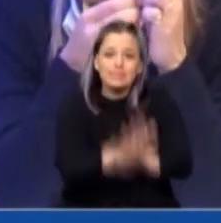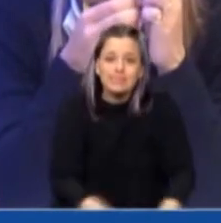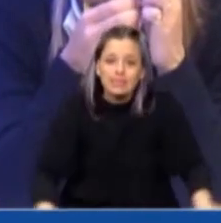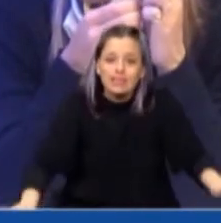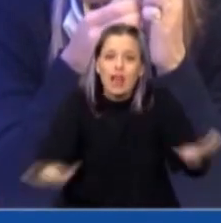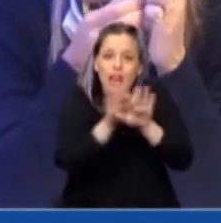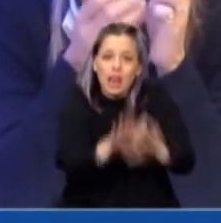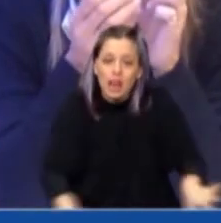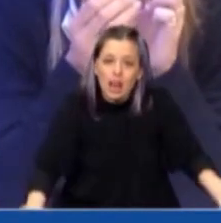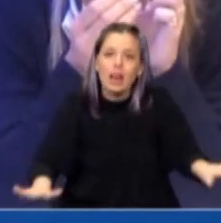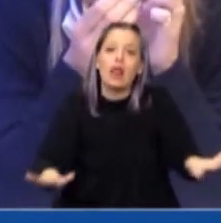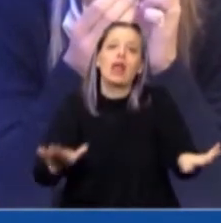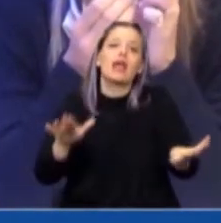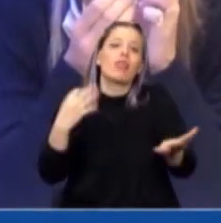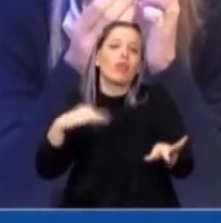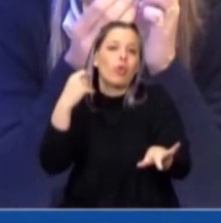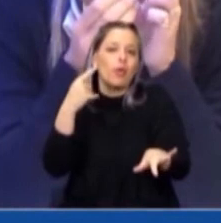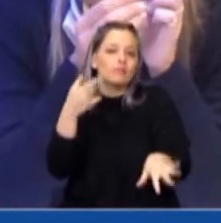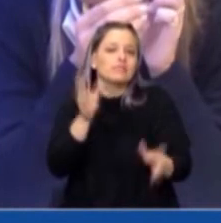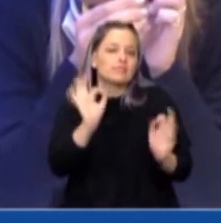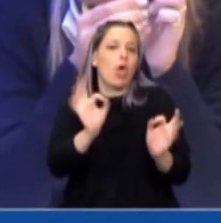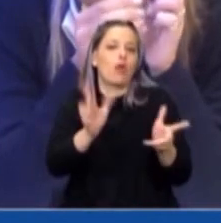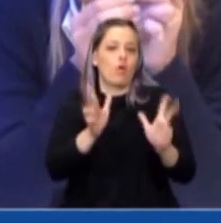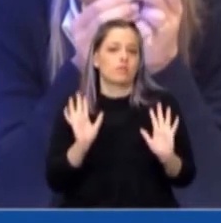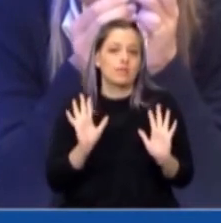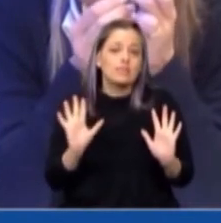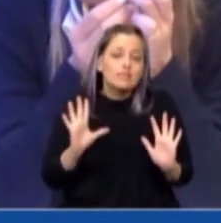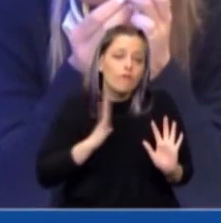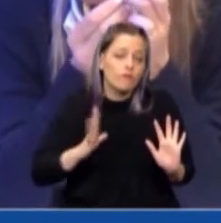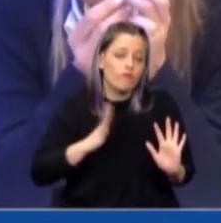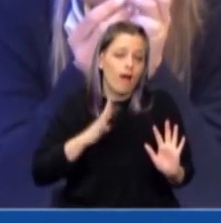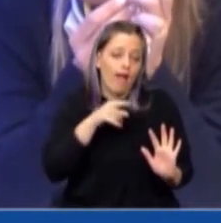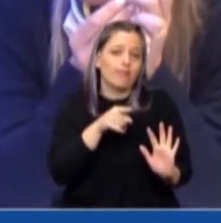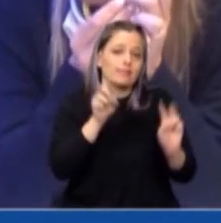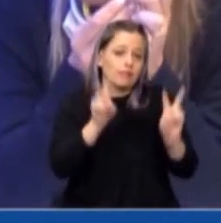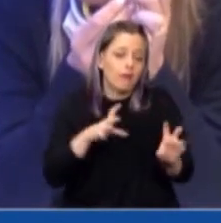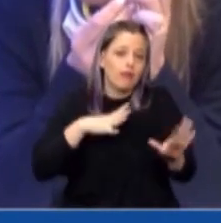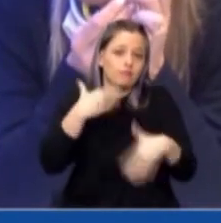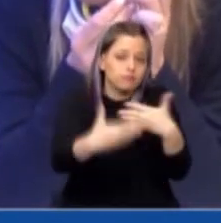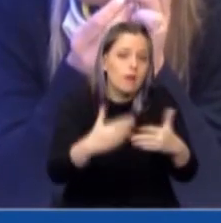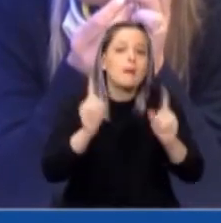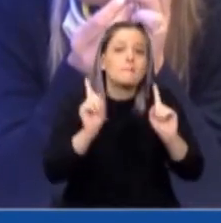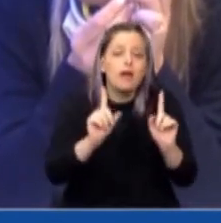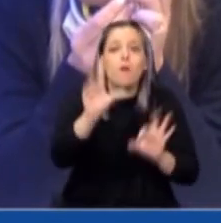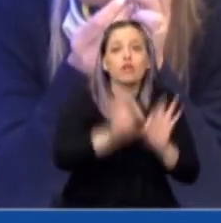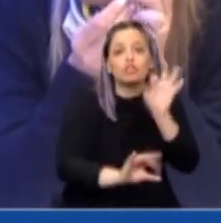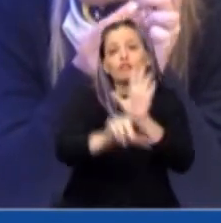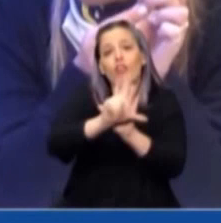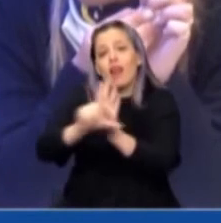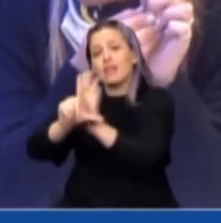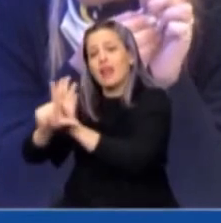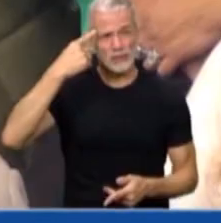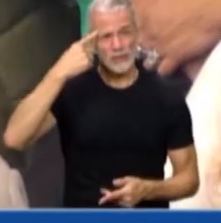que capacitar en lengua de señas. Entonces, cada uno de estos proyectos siguen otorgando derechos humanos a las personas